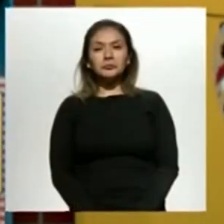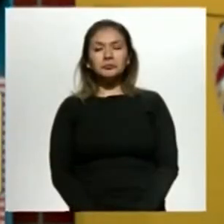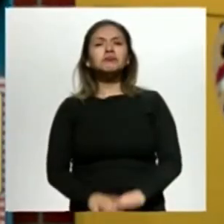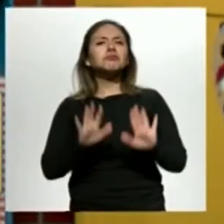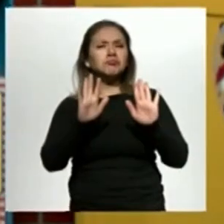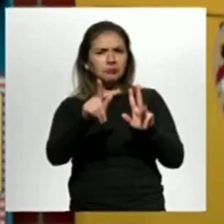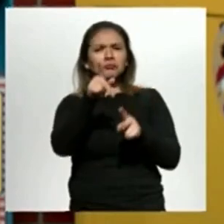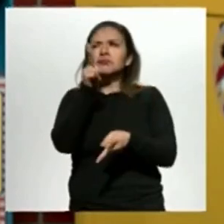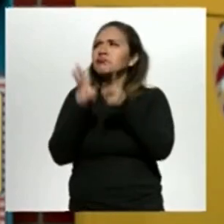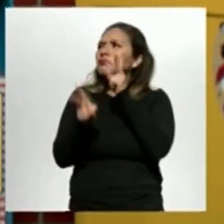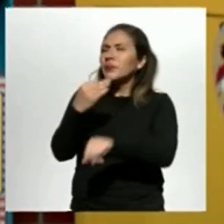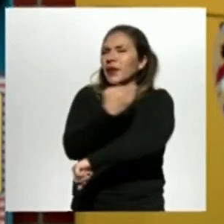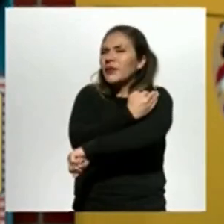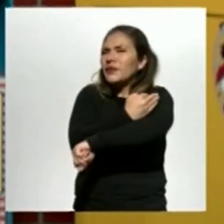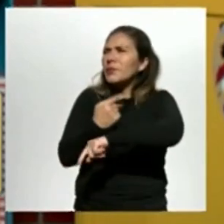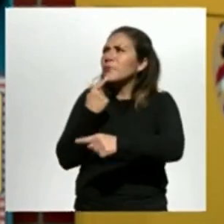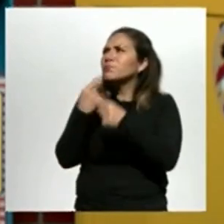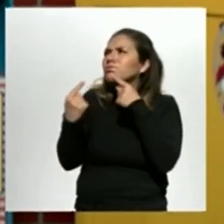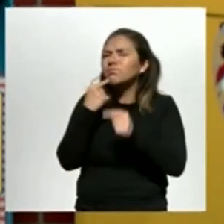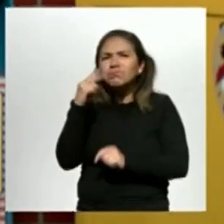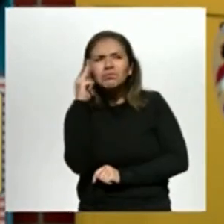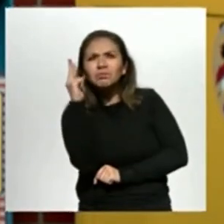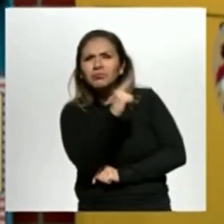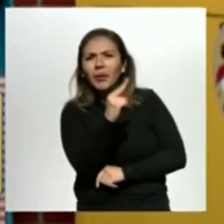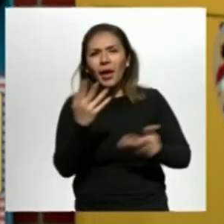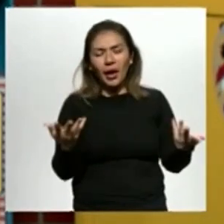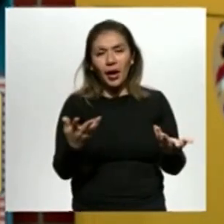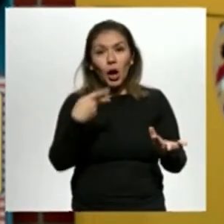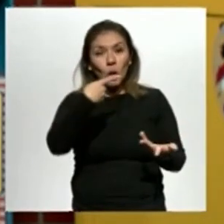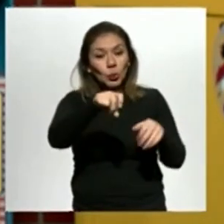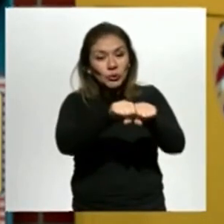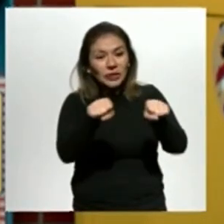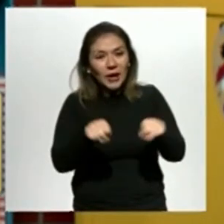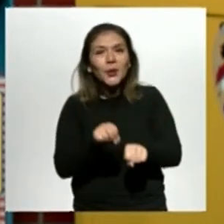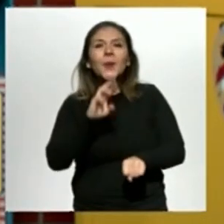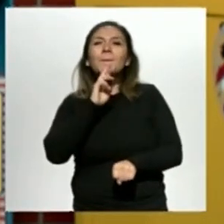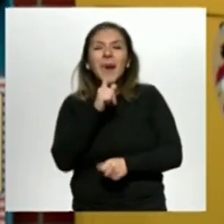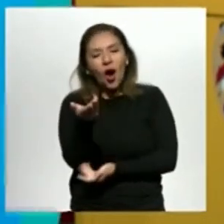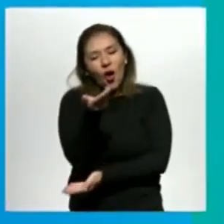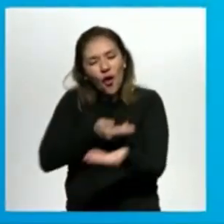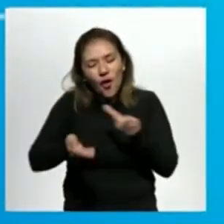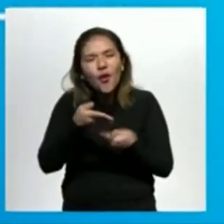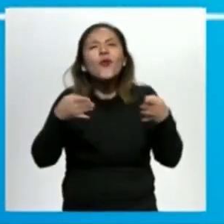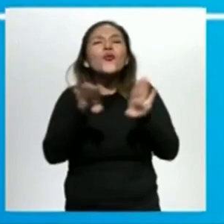Platica en familia sobre el video. ¿Qué puedes hacer para que en tu salón de clases mejore la convivencia?